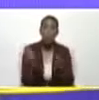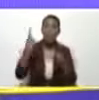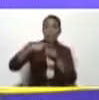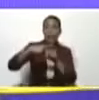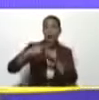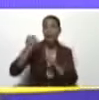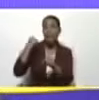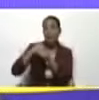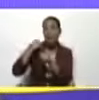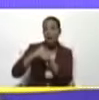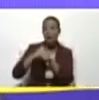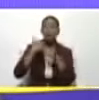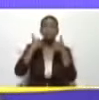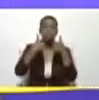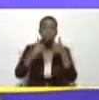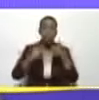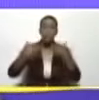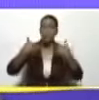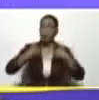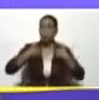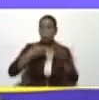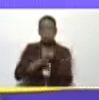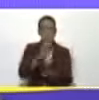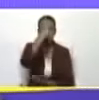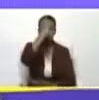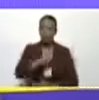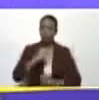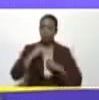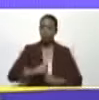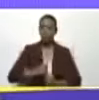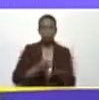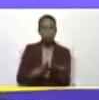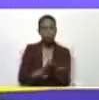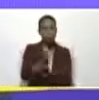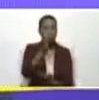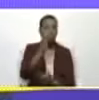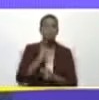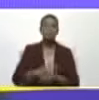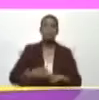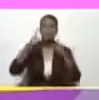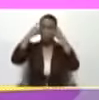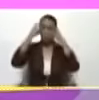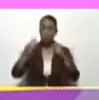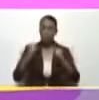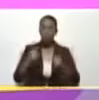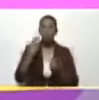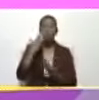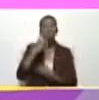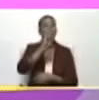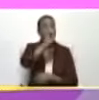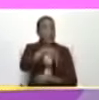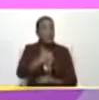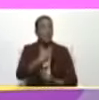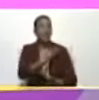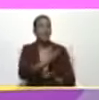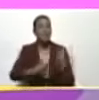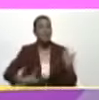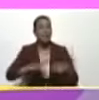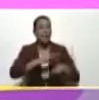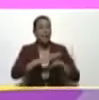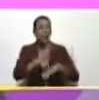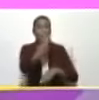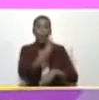trabajo estudio para forjar el carácter hacia el futuro es correcto presidente una juventud que está